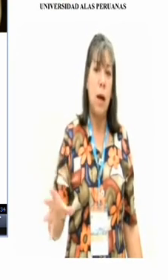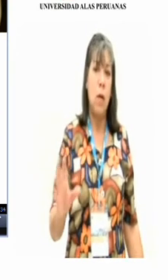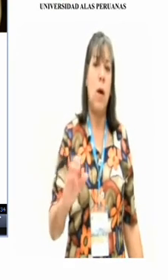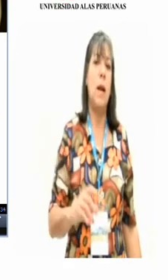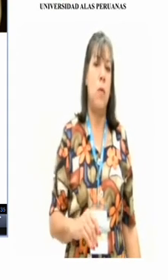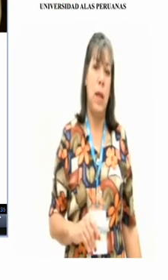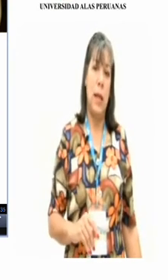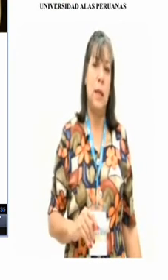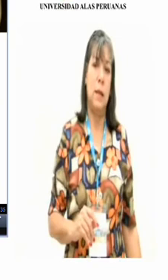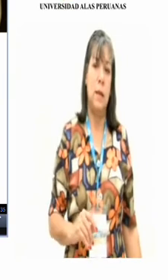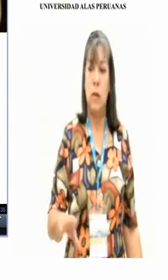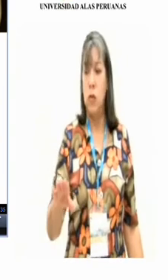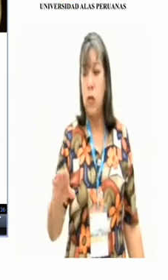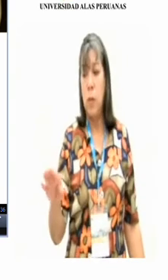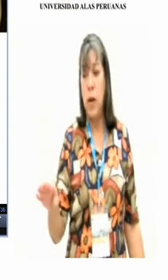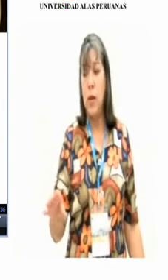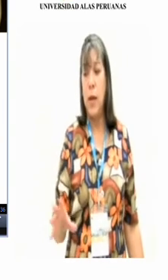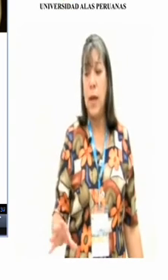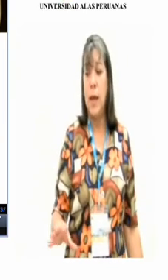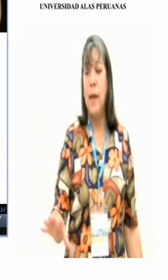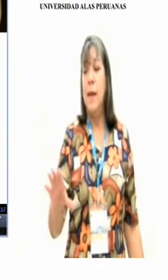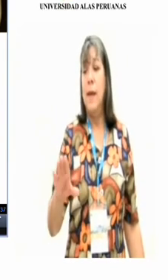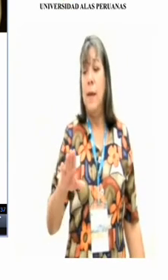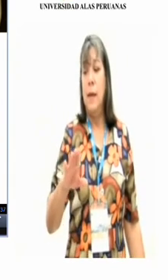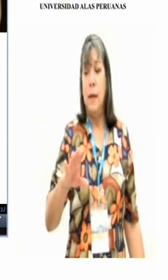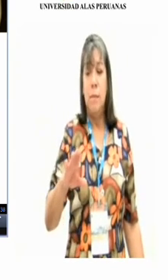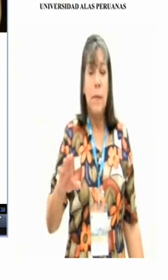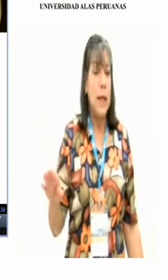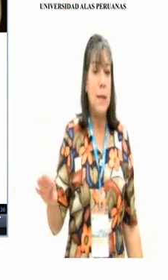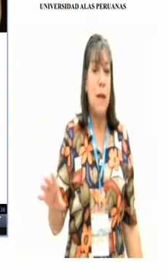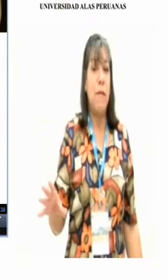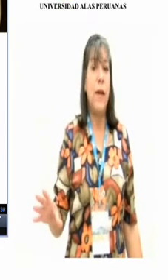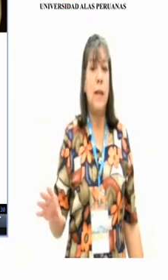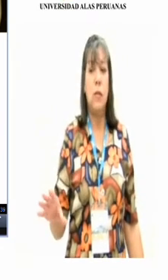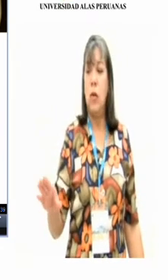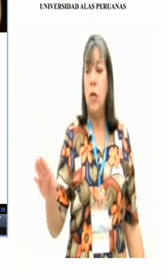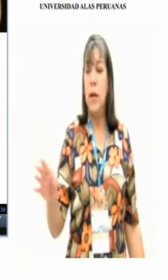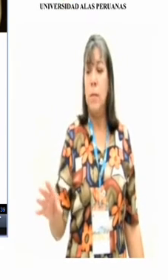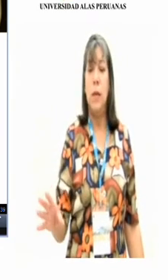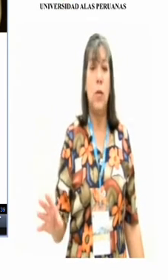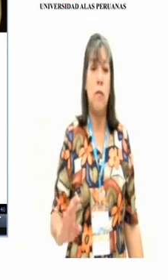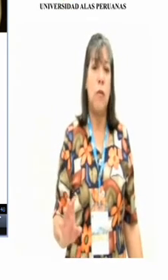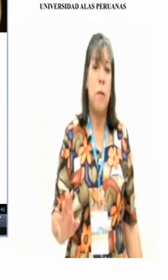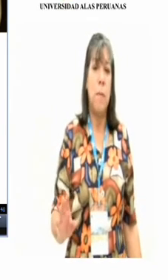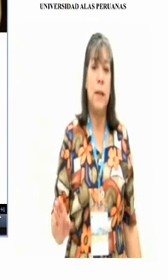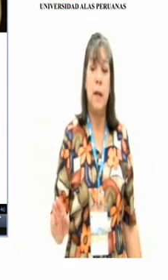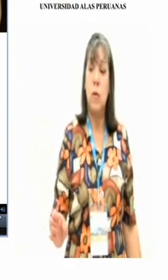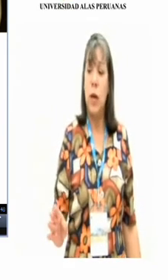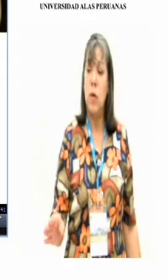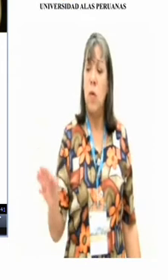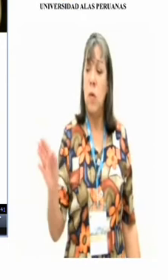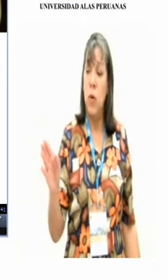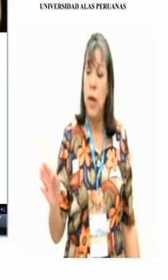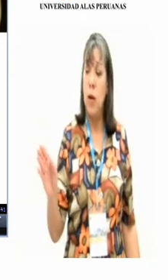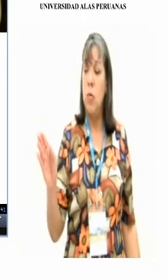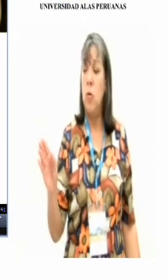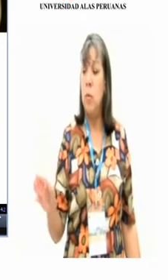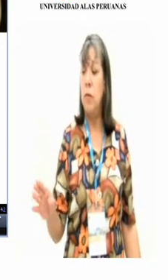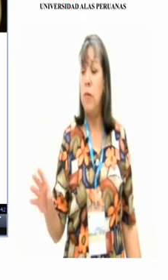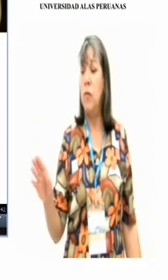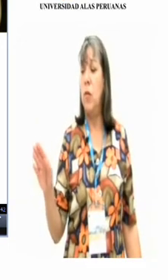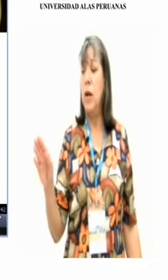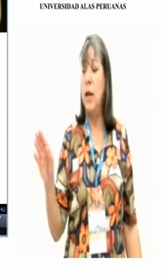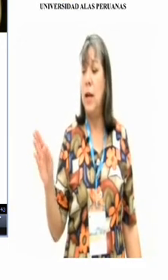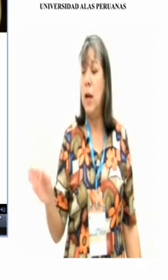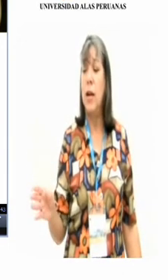para ajustarlo a la modalidad a distancia. Entonces, por ello es que se afectan todos los elementos que forman parte del currículum, como es el